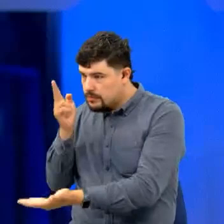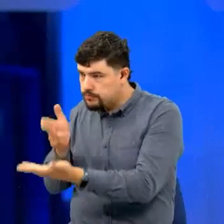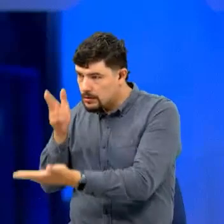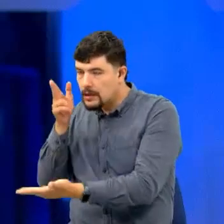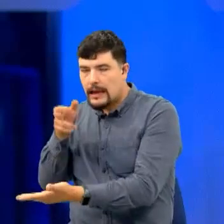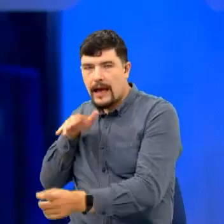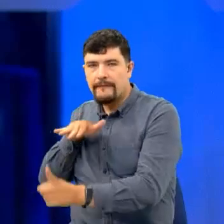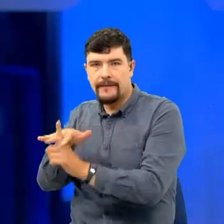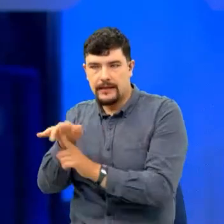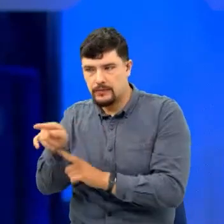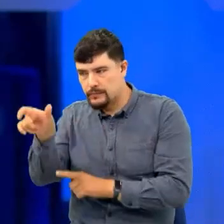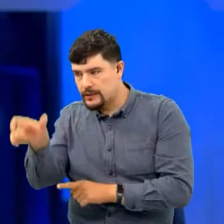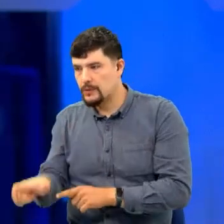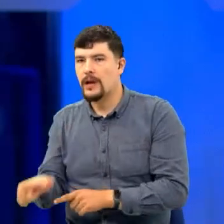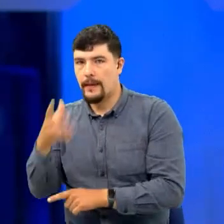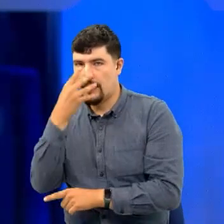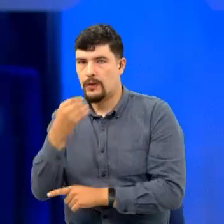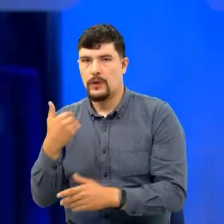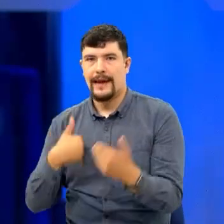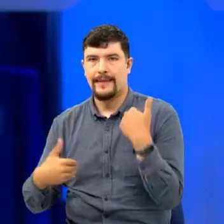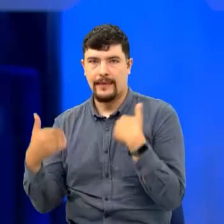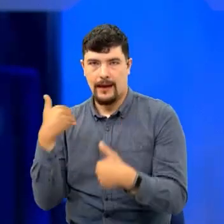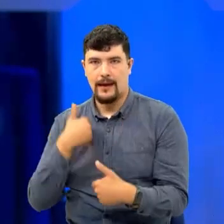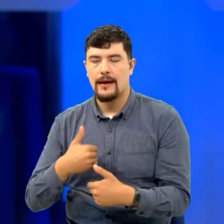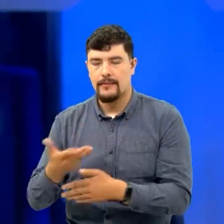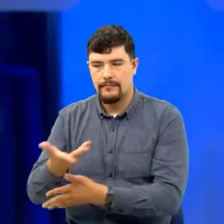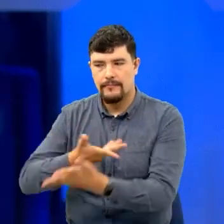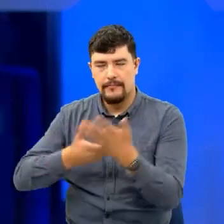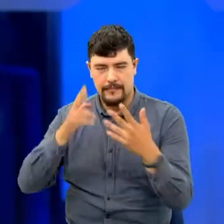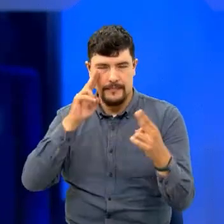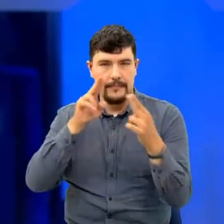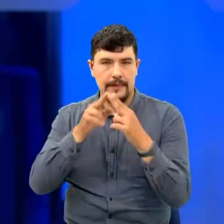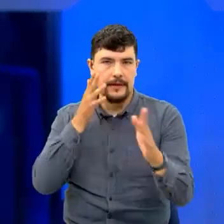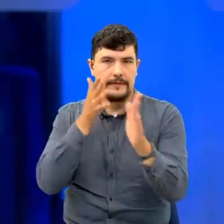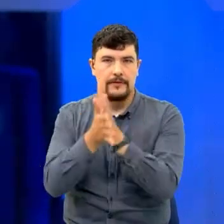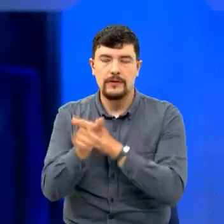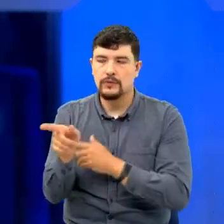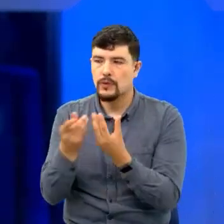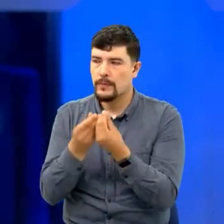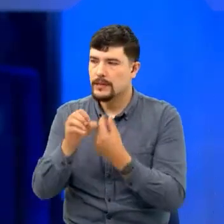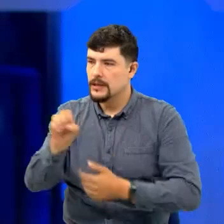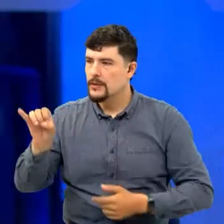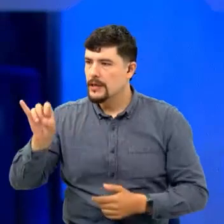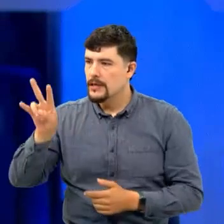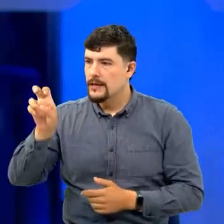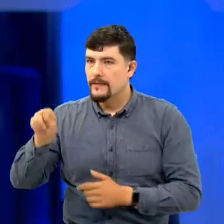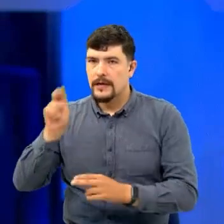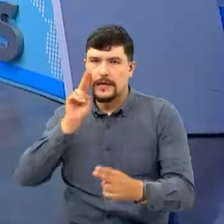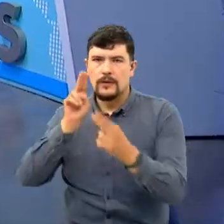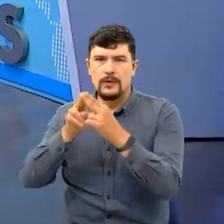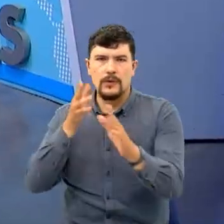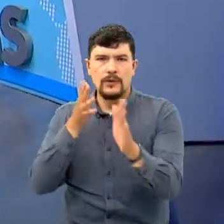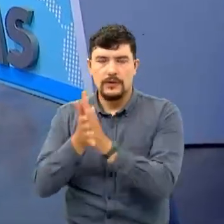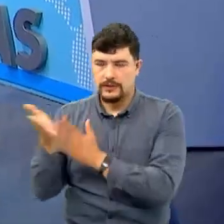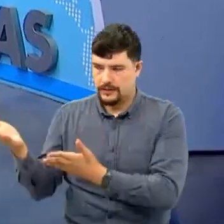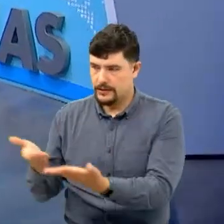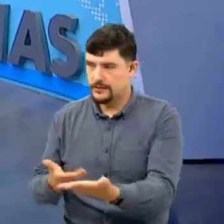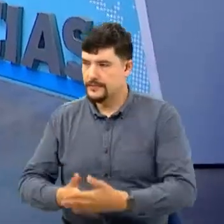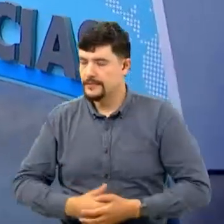Ávila está allí en el lugar de los hechos con todos los detalles de esta noticia. Iván, muy buenas tardes, adelante.